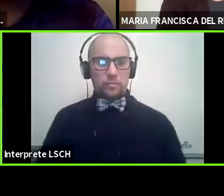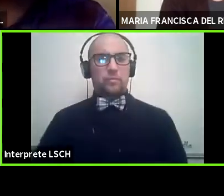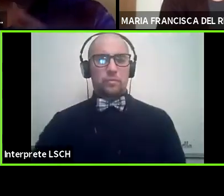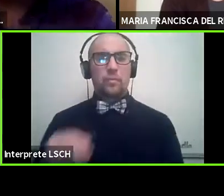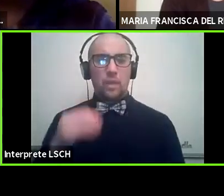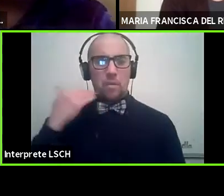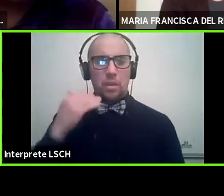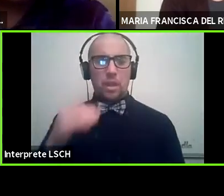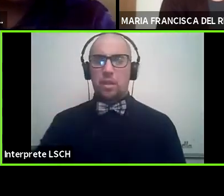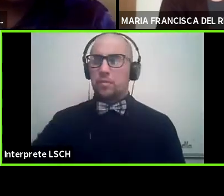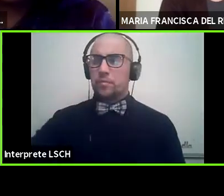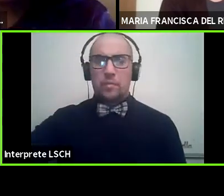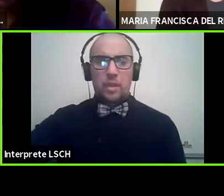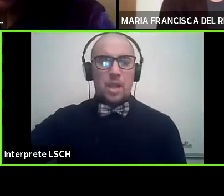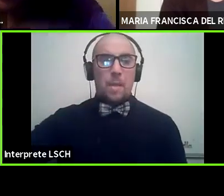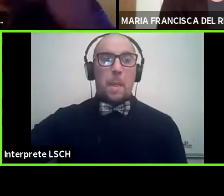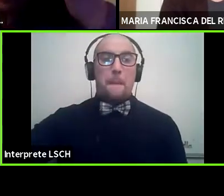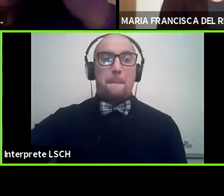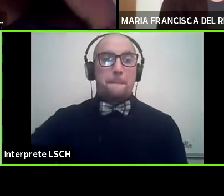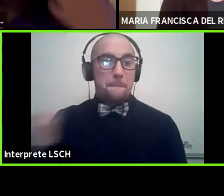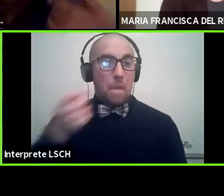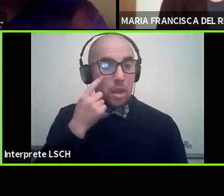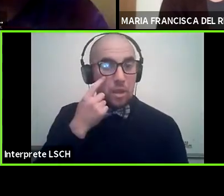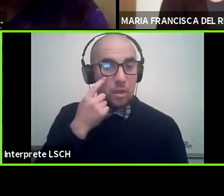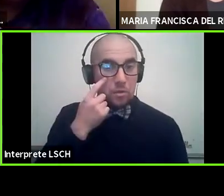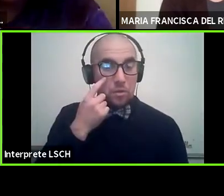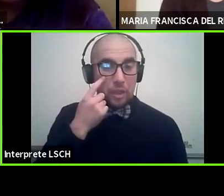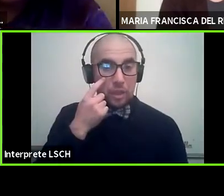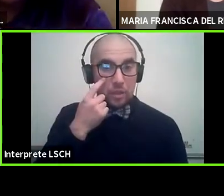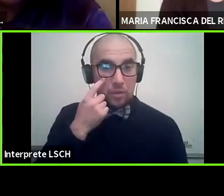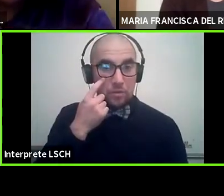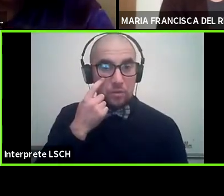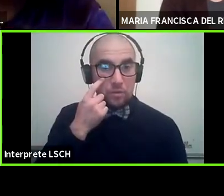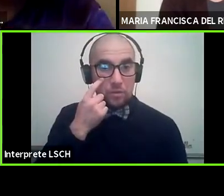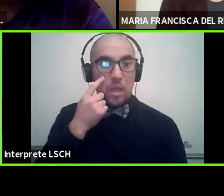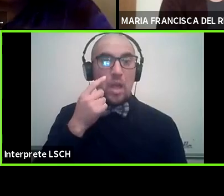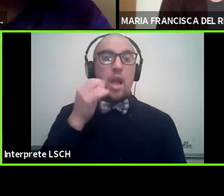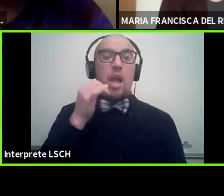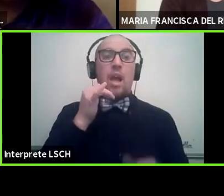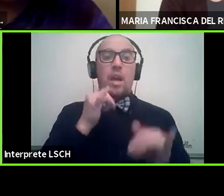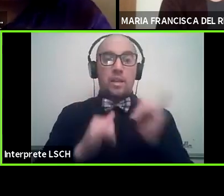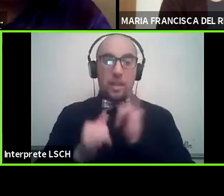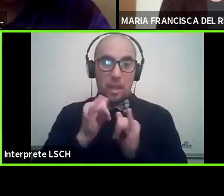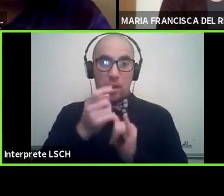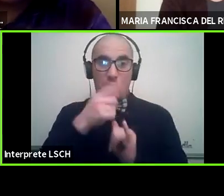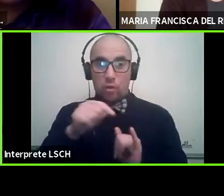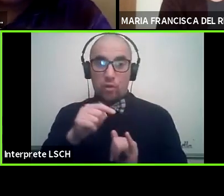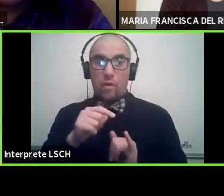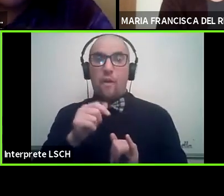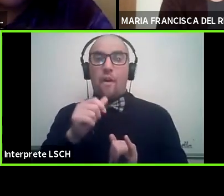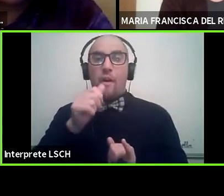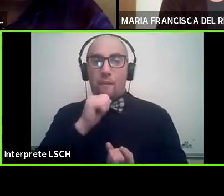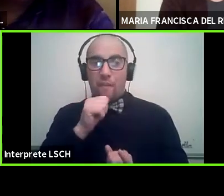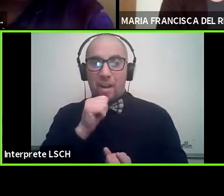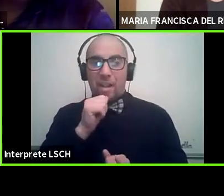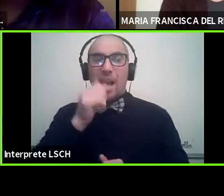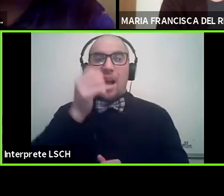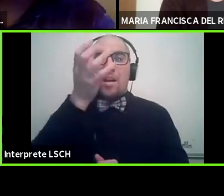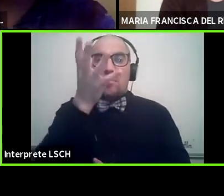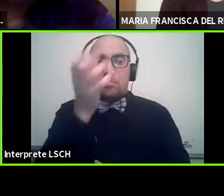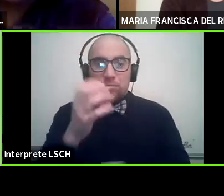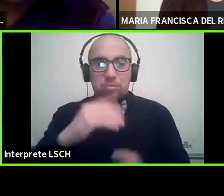Importante, tienen que estar bien atentos y atentas a nuestras redes porque aún no está disponible la versión de